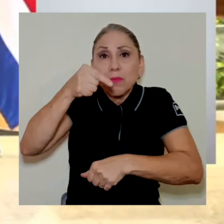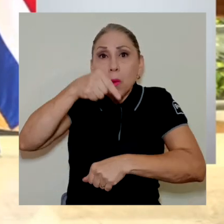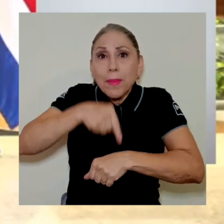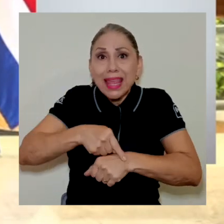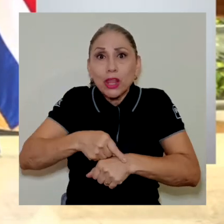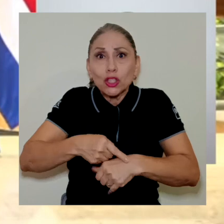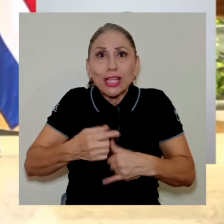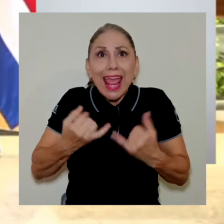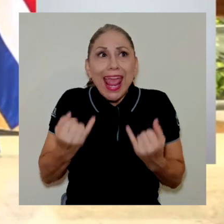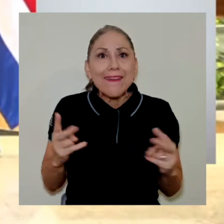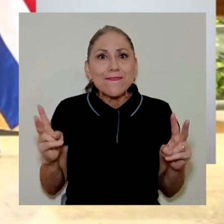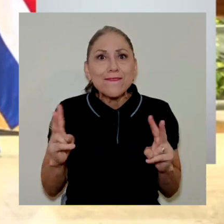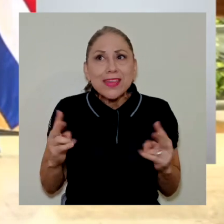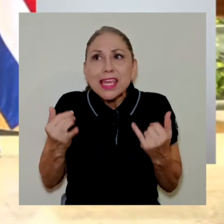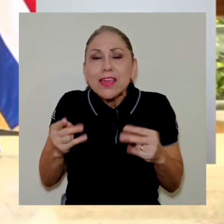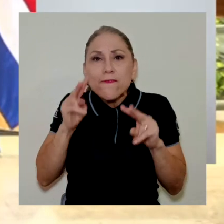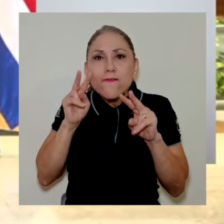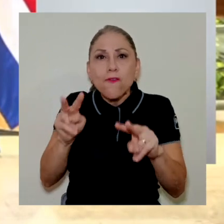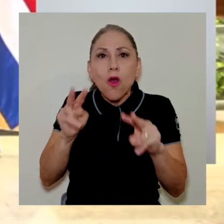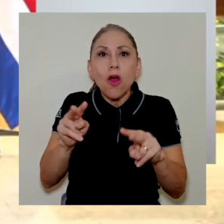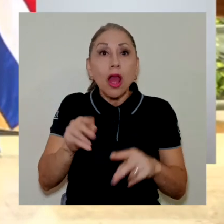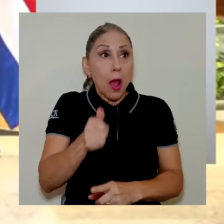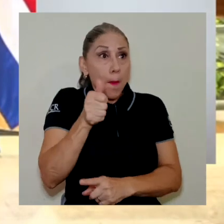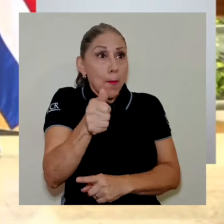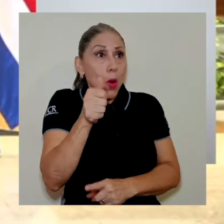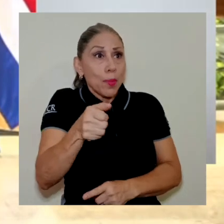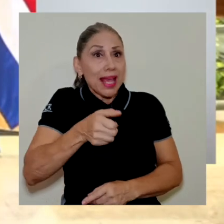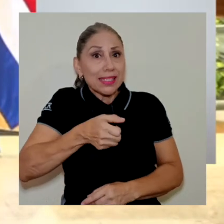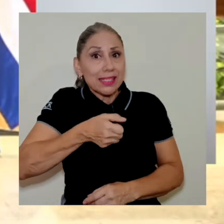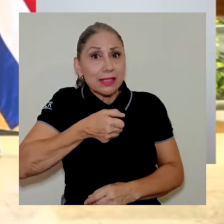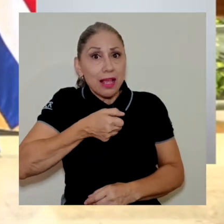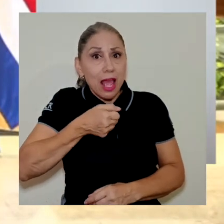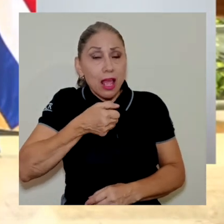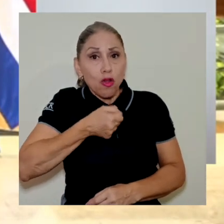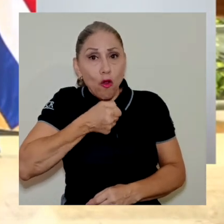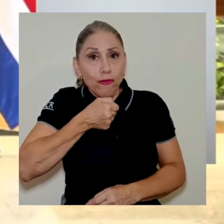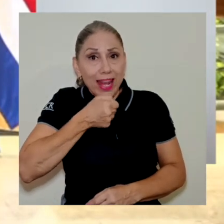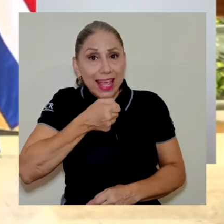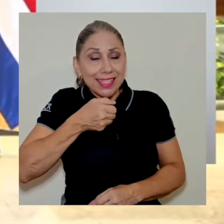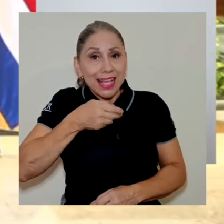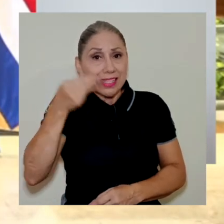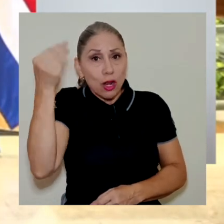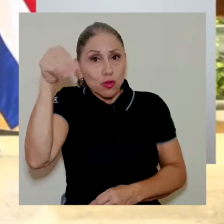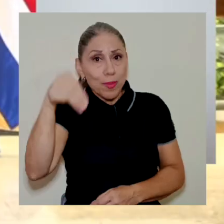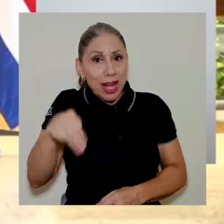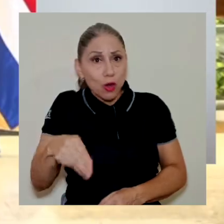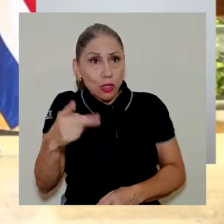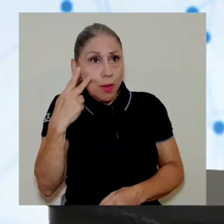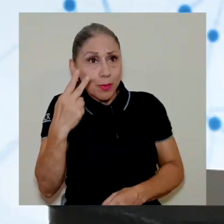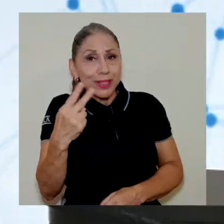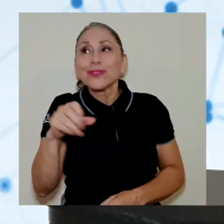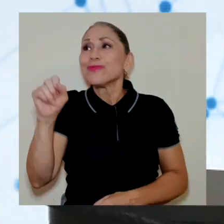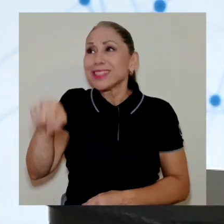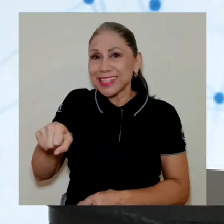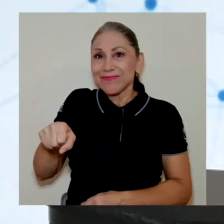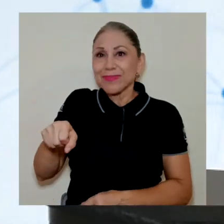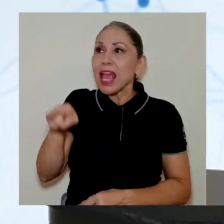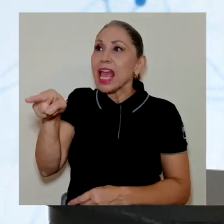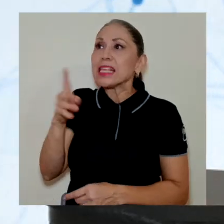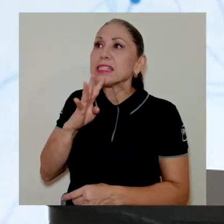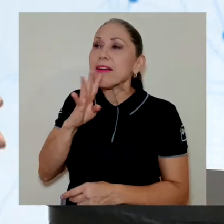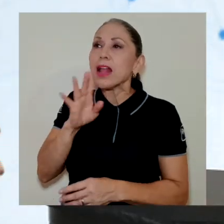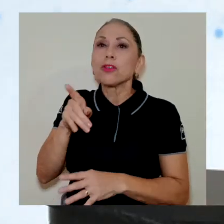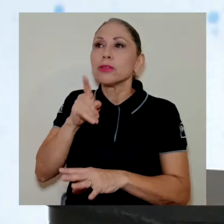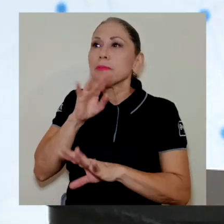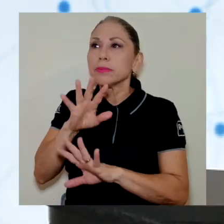todo color, él le ha, en las digamos, propias conferencias de los miércoles. Exactamente. Ahí lo hemos visto. Efectivamente, les quita la